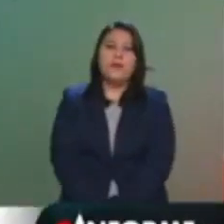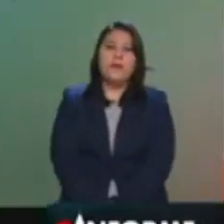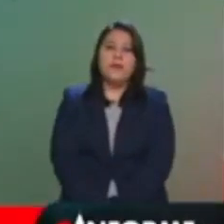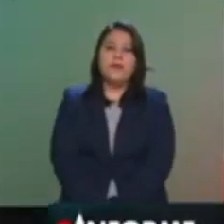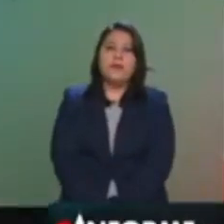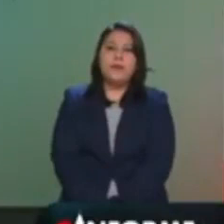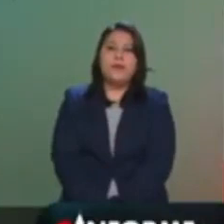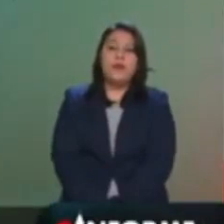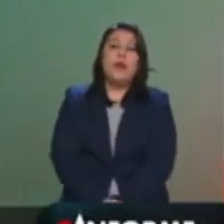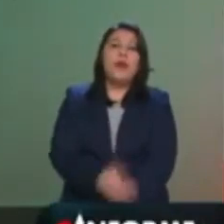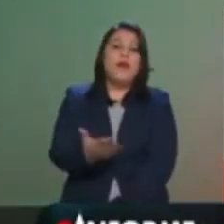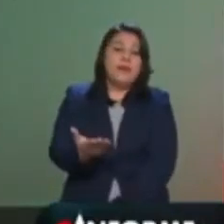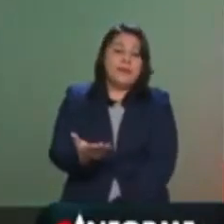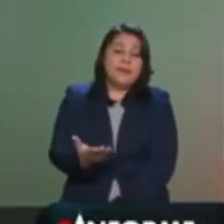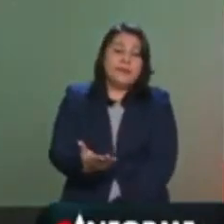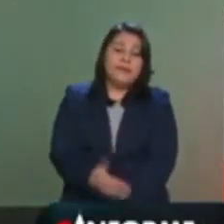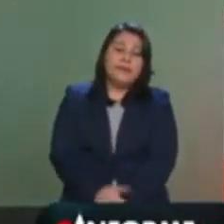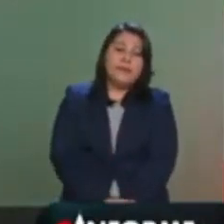Y nosotros